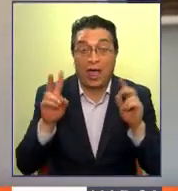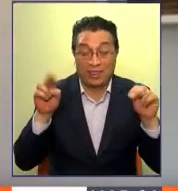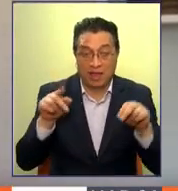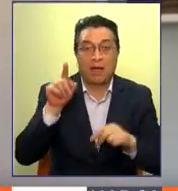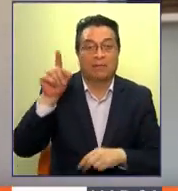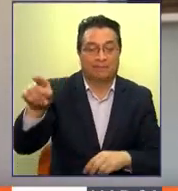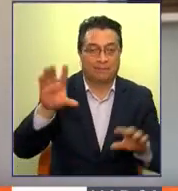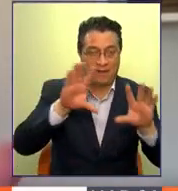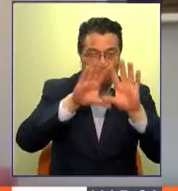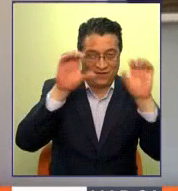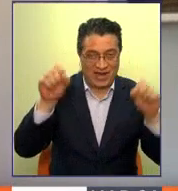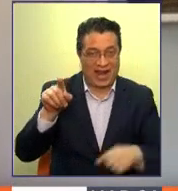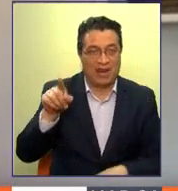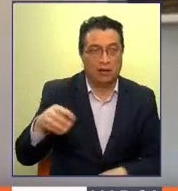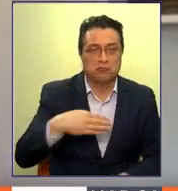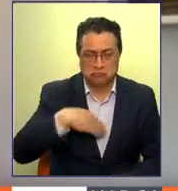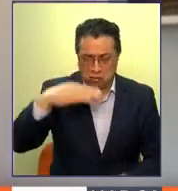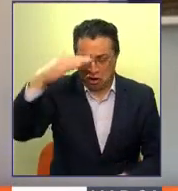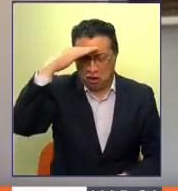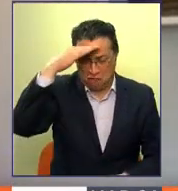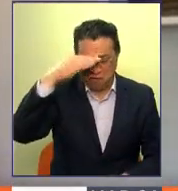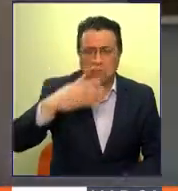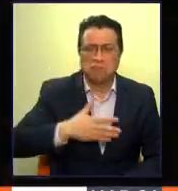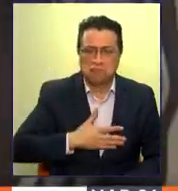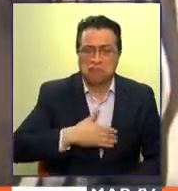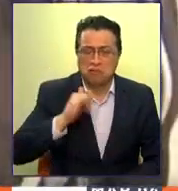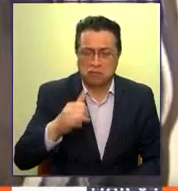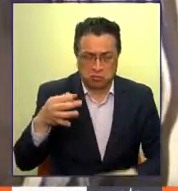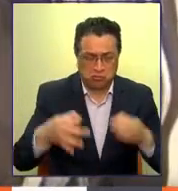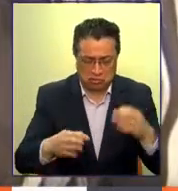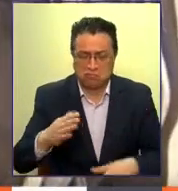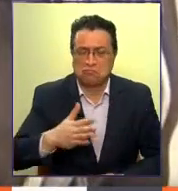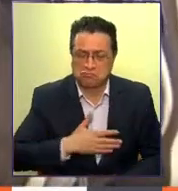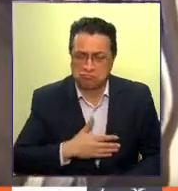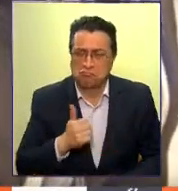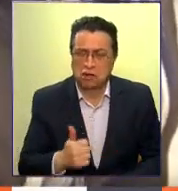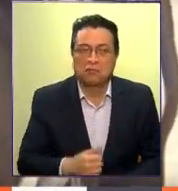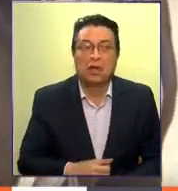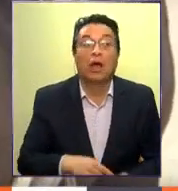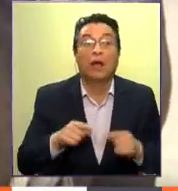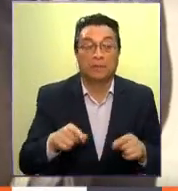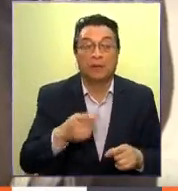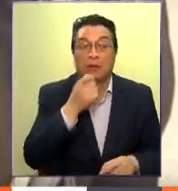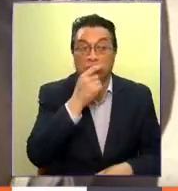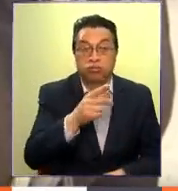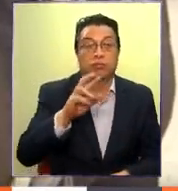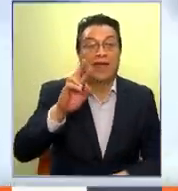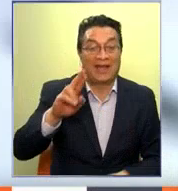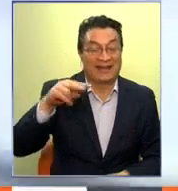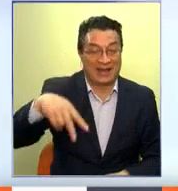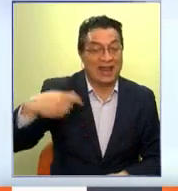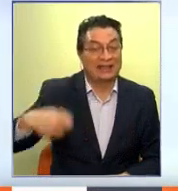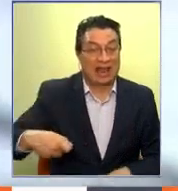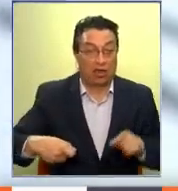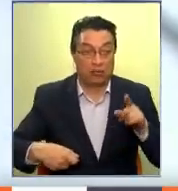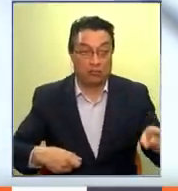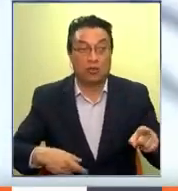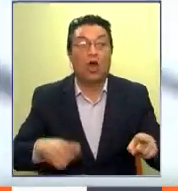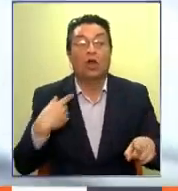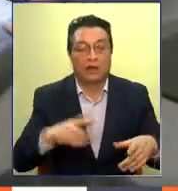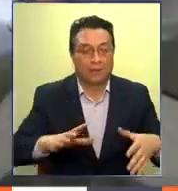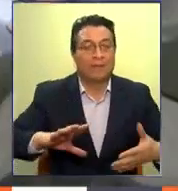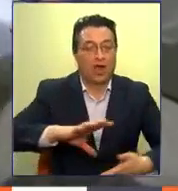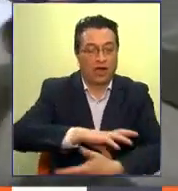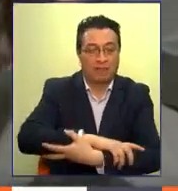Fiscalía. Yo confío en la Fiscalía, confío en la justicia. El alcalde acusa al senador RN de haber intercedido para mantener un convenio